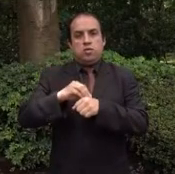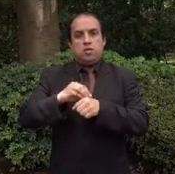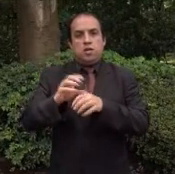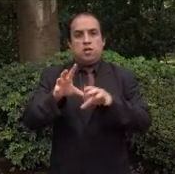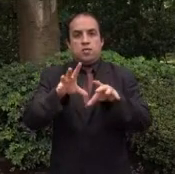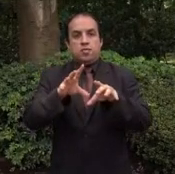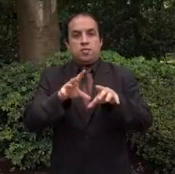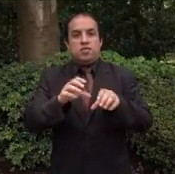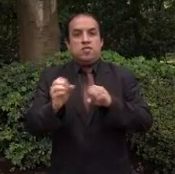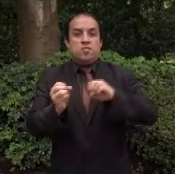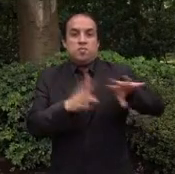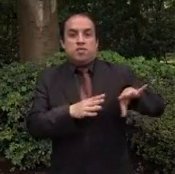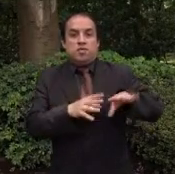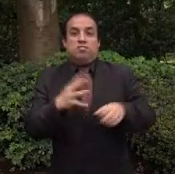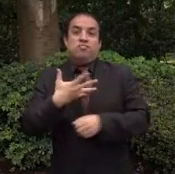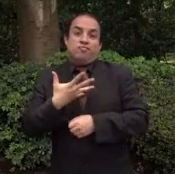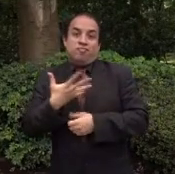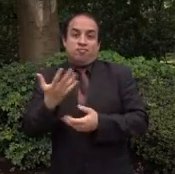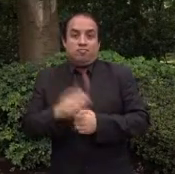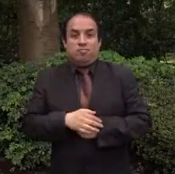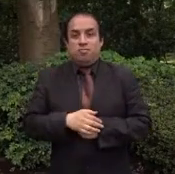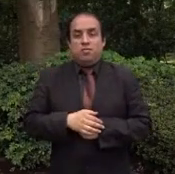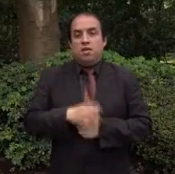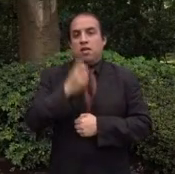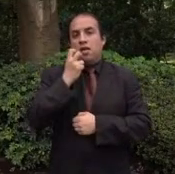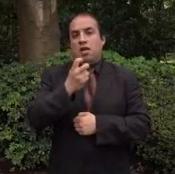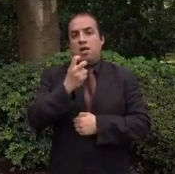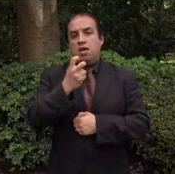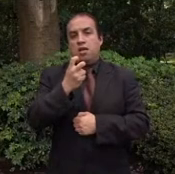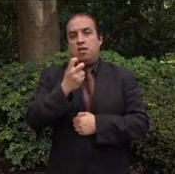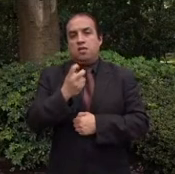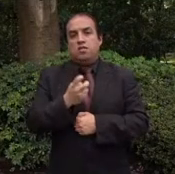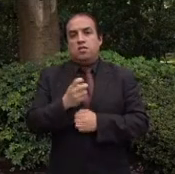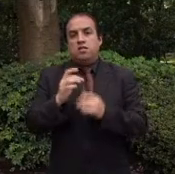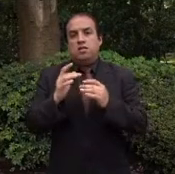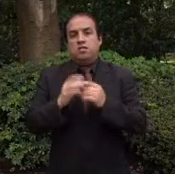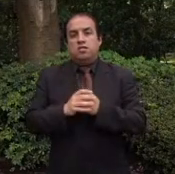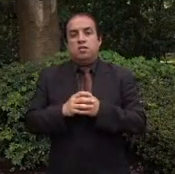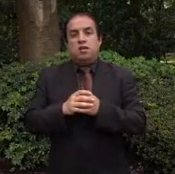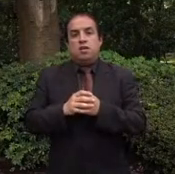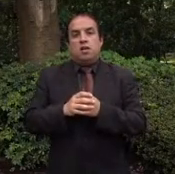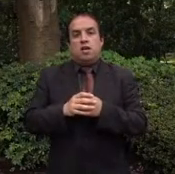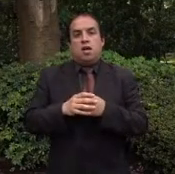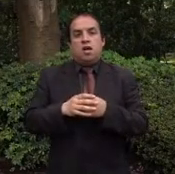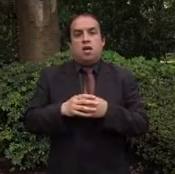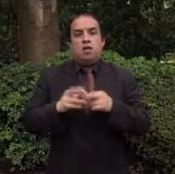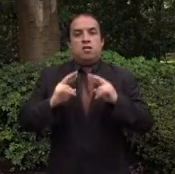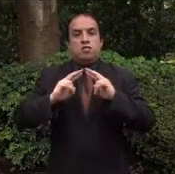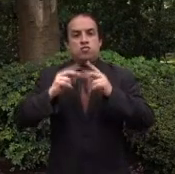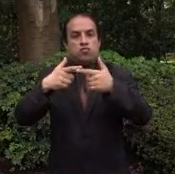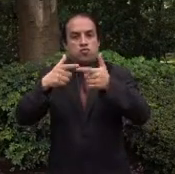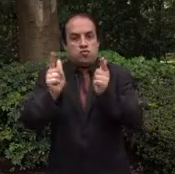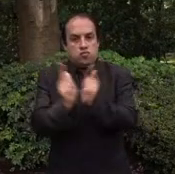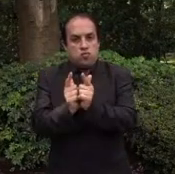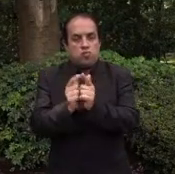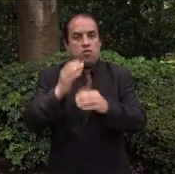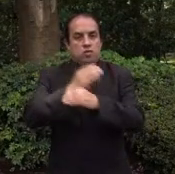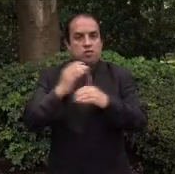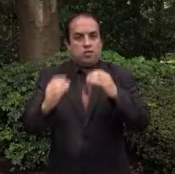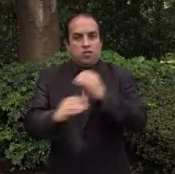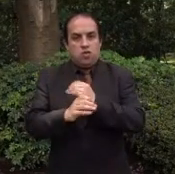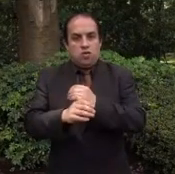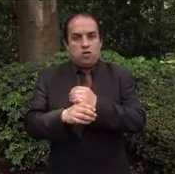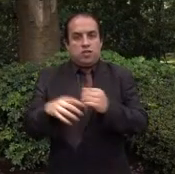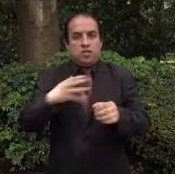aparezca. Estas colecciones, al tenerlas reunidas, tenemos un mayor control de